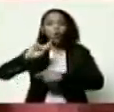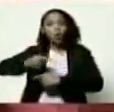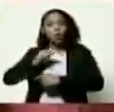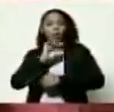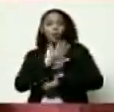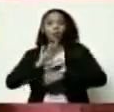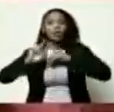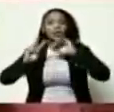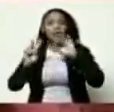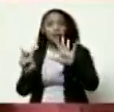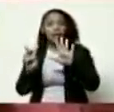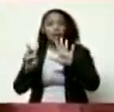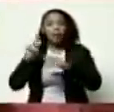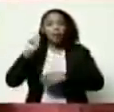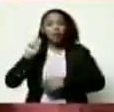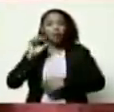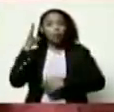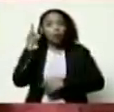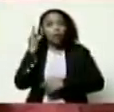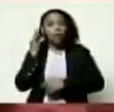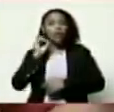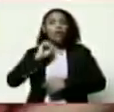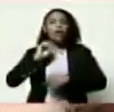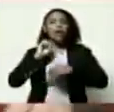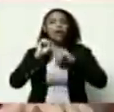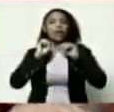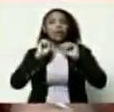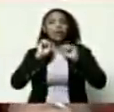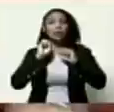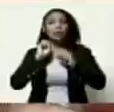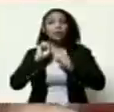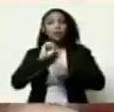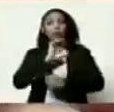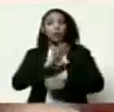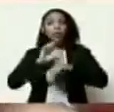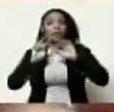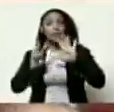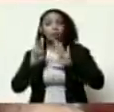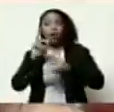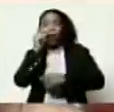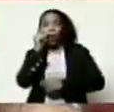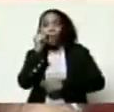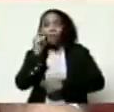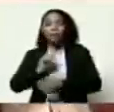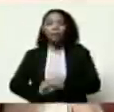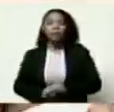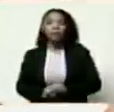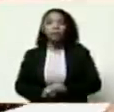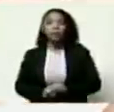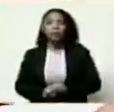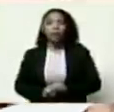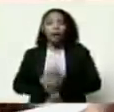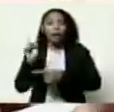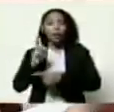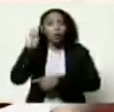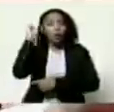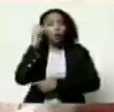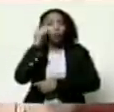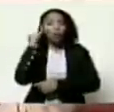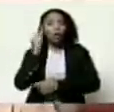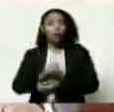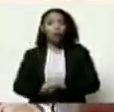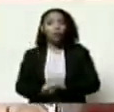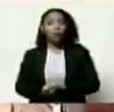49,57% eran mujeres y el 50,43% hombres. Esto tiene mucho que ver con los diputados, que